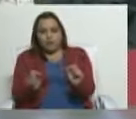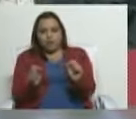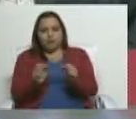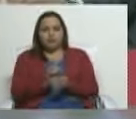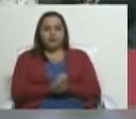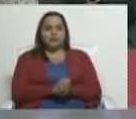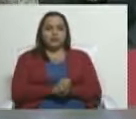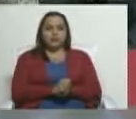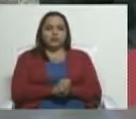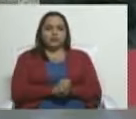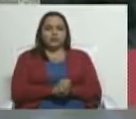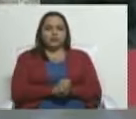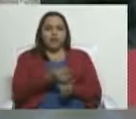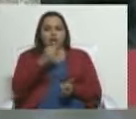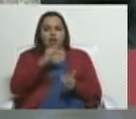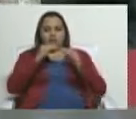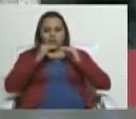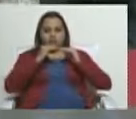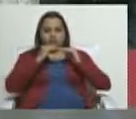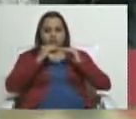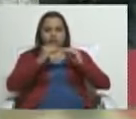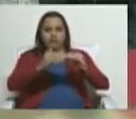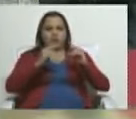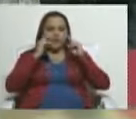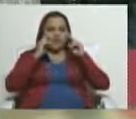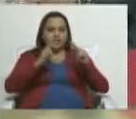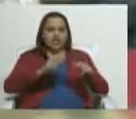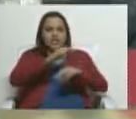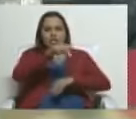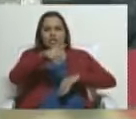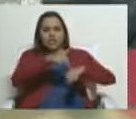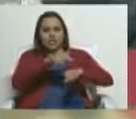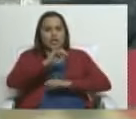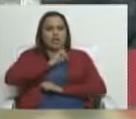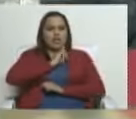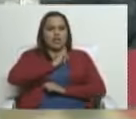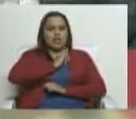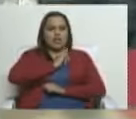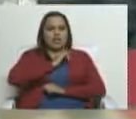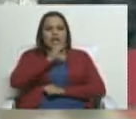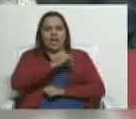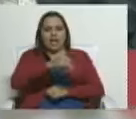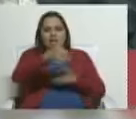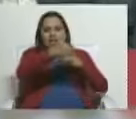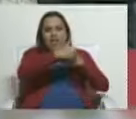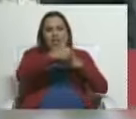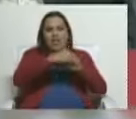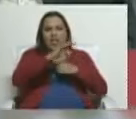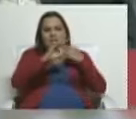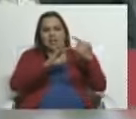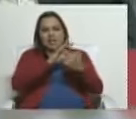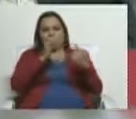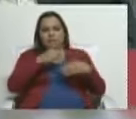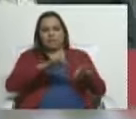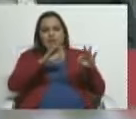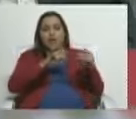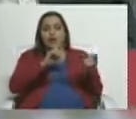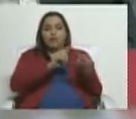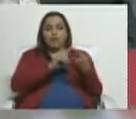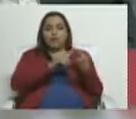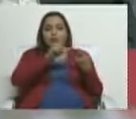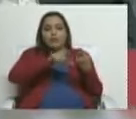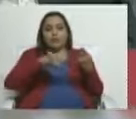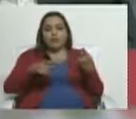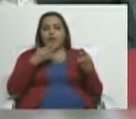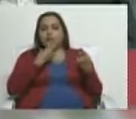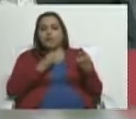otros, van a sostener una visión del nacionalismo que va a buscar atacar a tres sujetos esenciales. Uno, los judíos, sobre todo en el